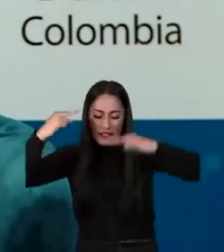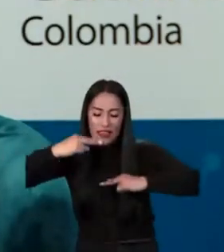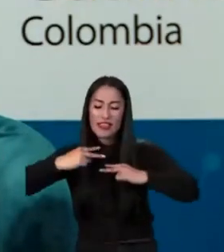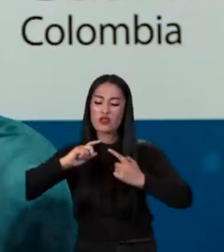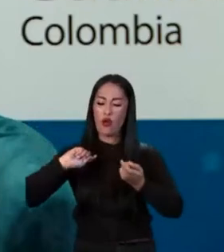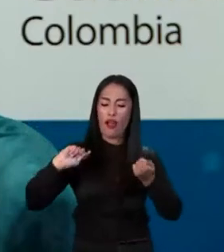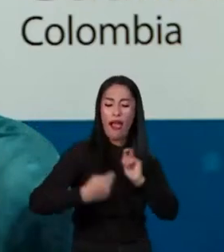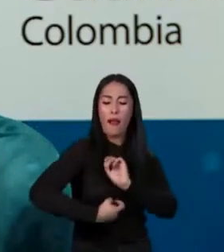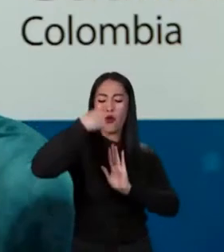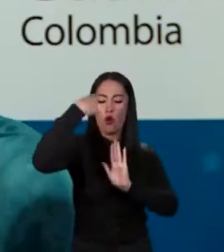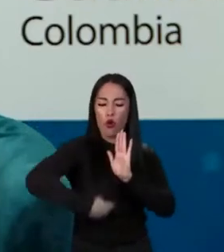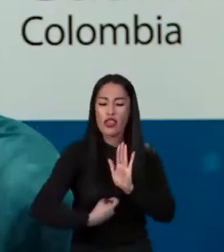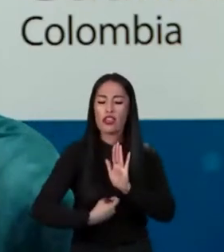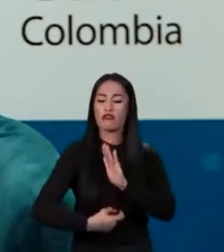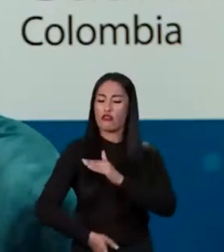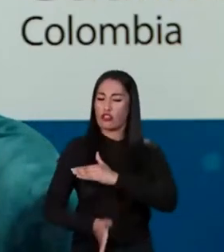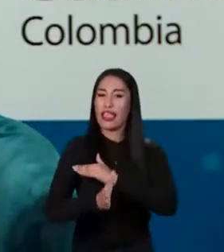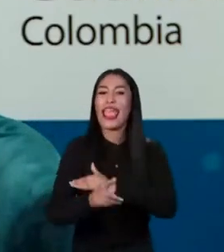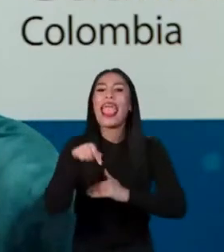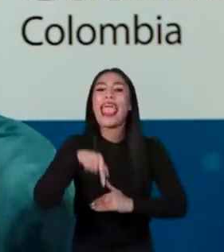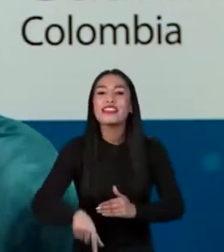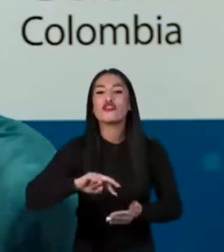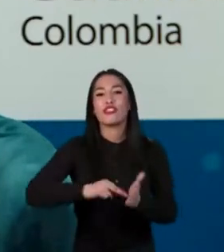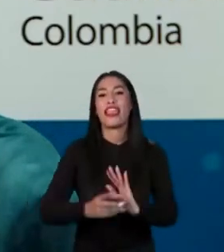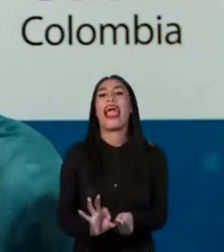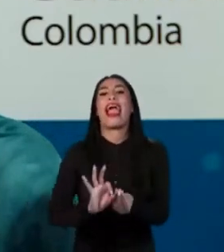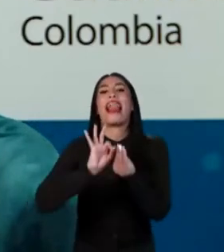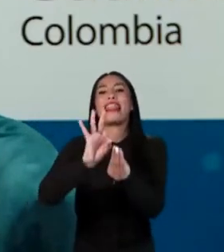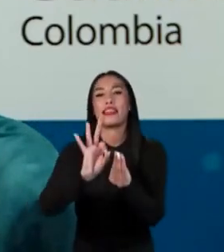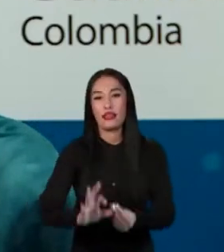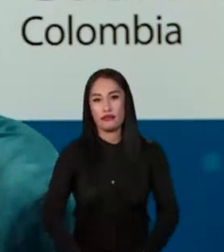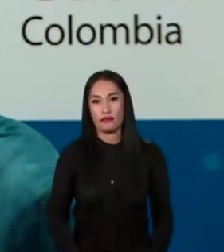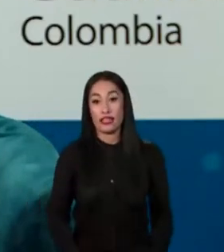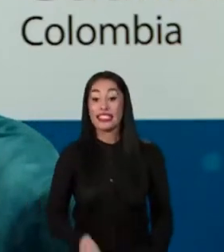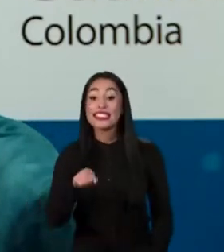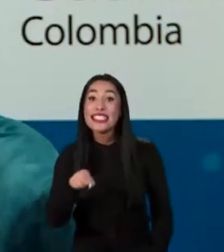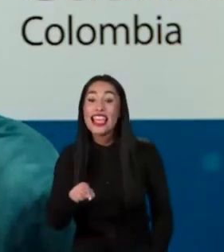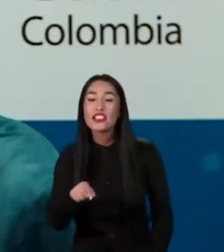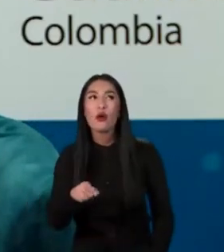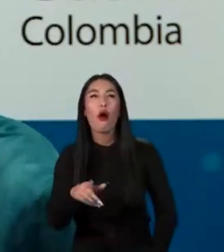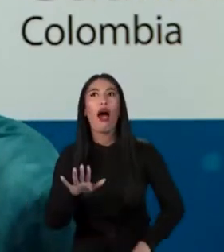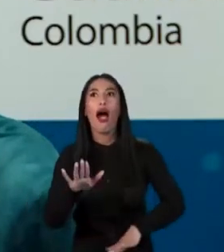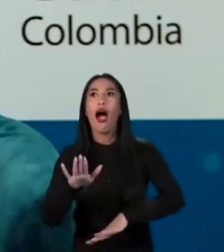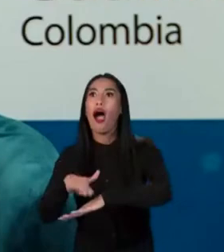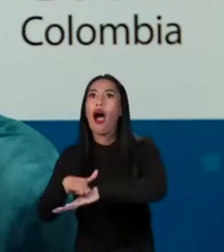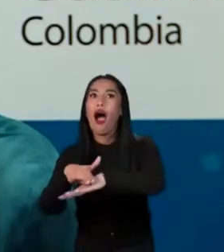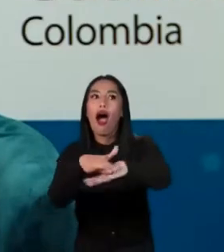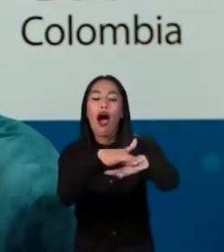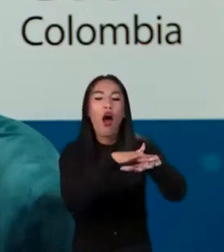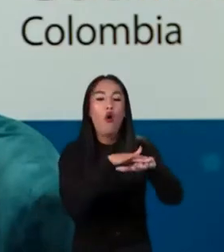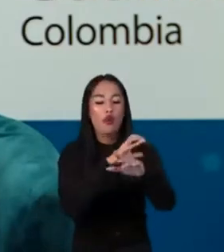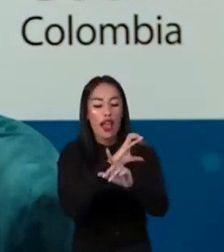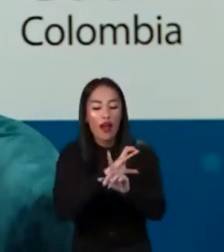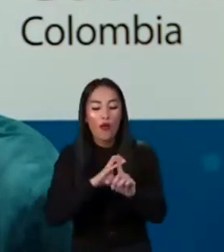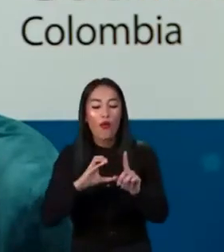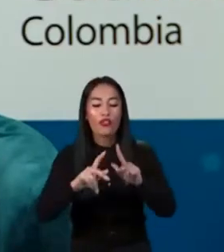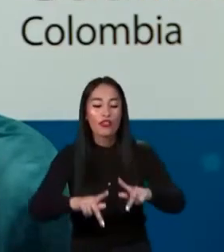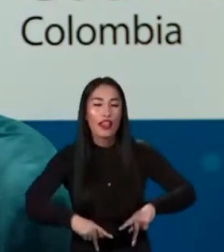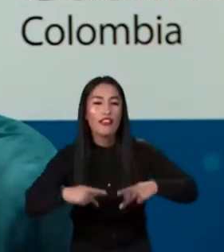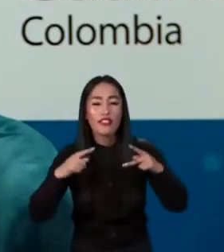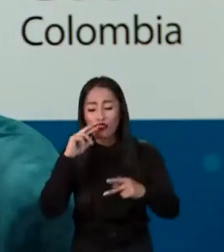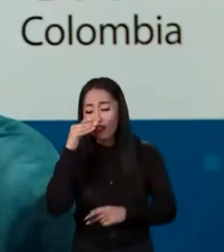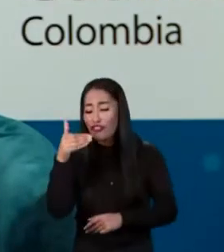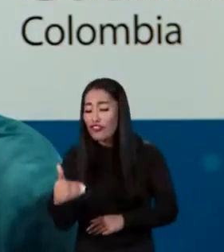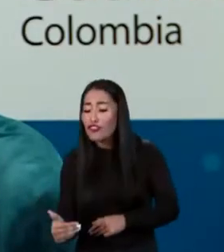es la calidad y nosotros si eso lo volvemos una cultura de vida desde niños hasta que nos graduamos